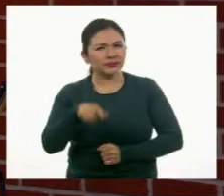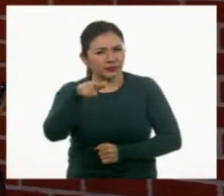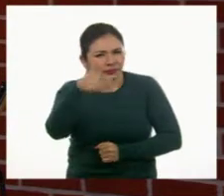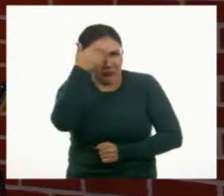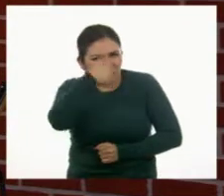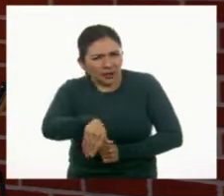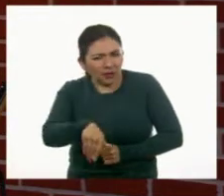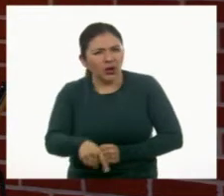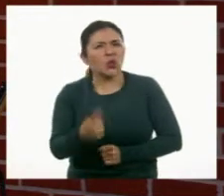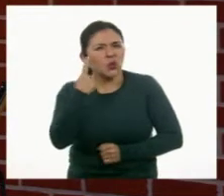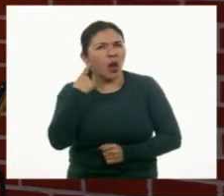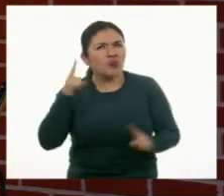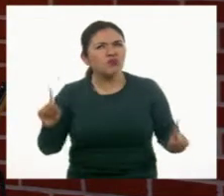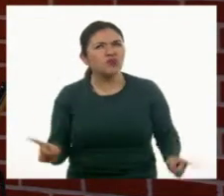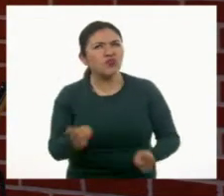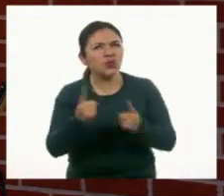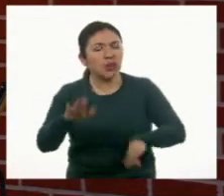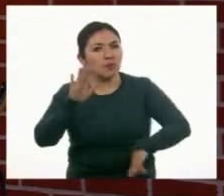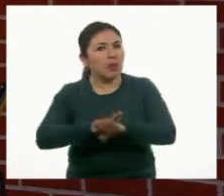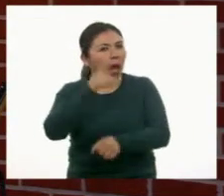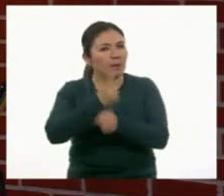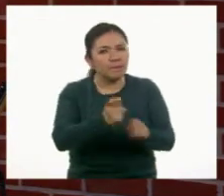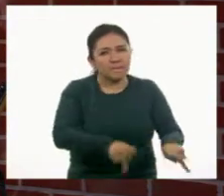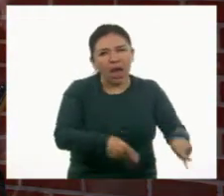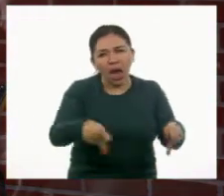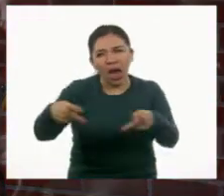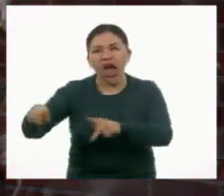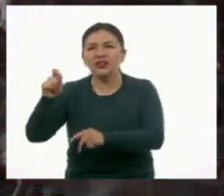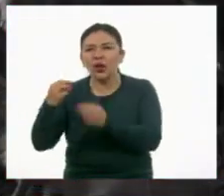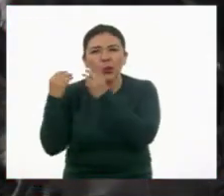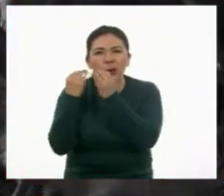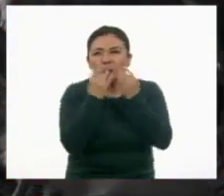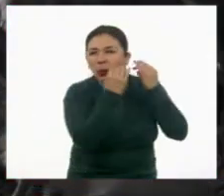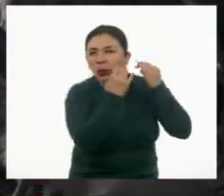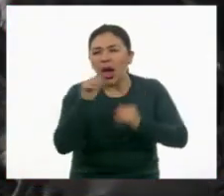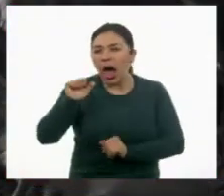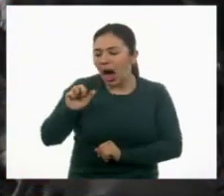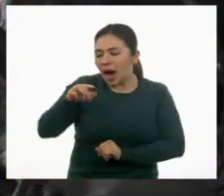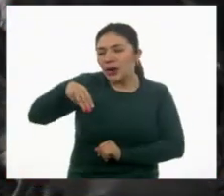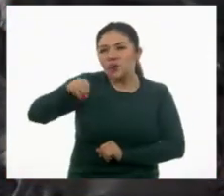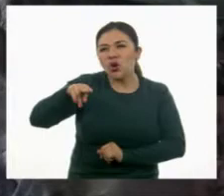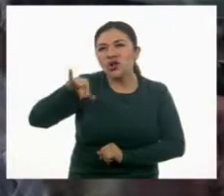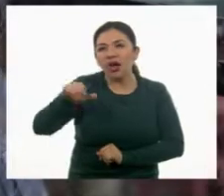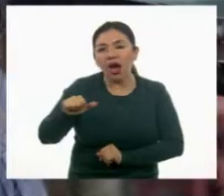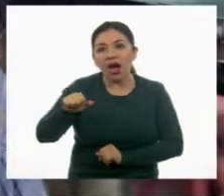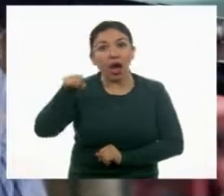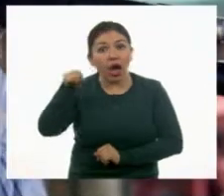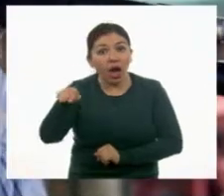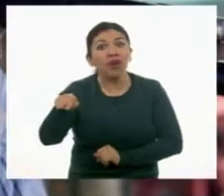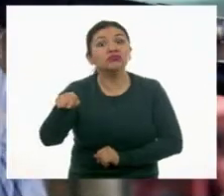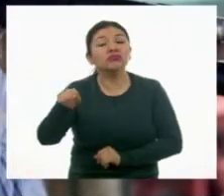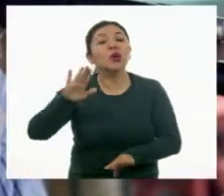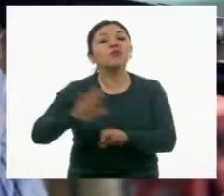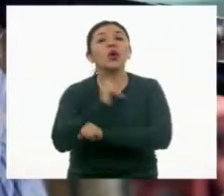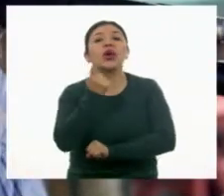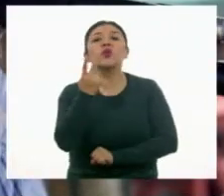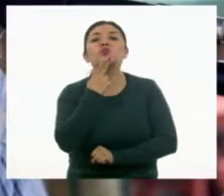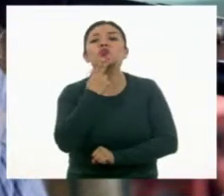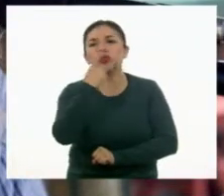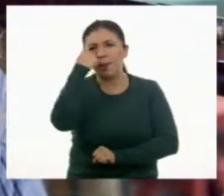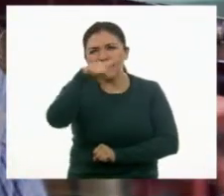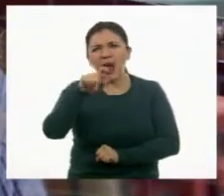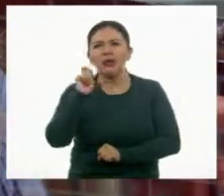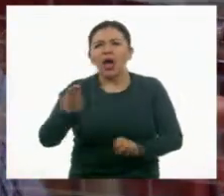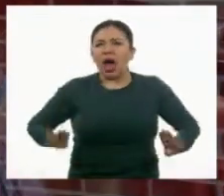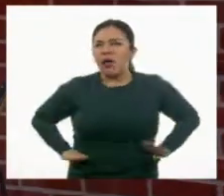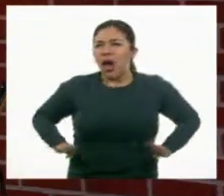que el instrumento musical más vendido de la historia es la armónica? Se hizo muy popular cuando la utilizaron para hacer un